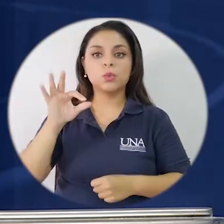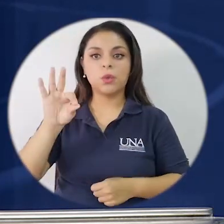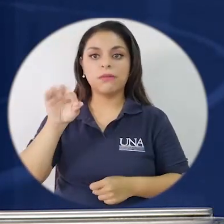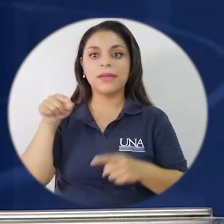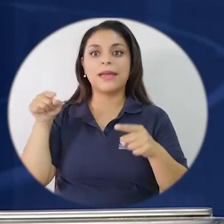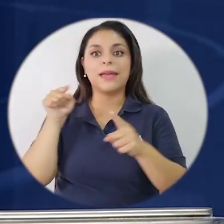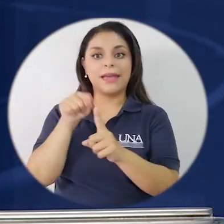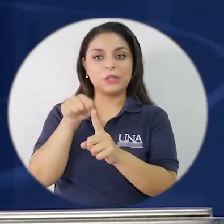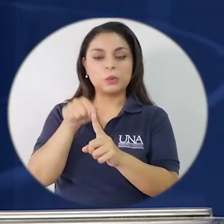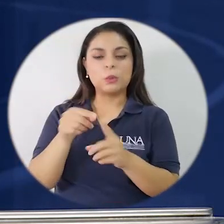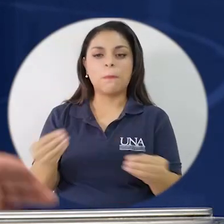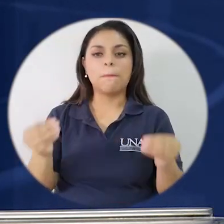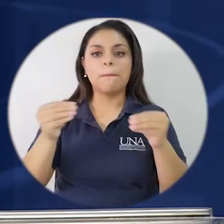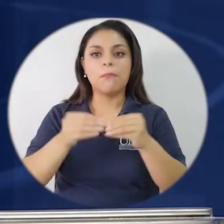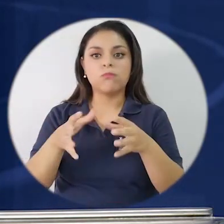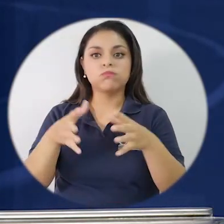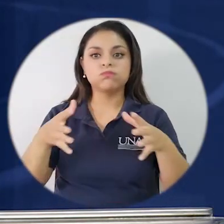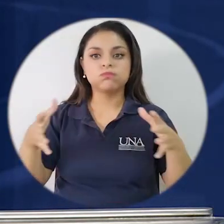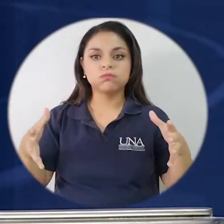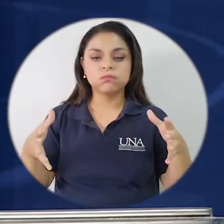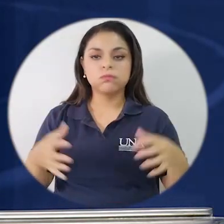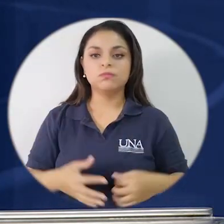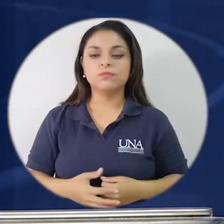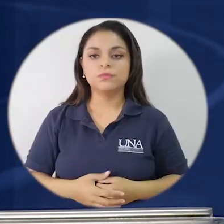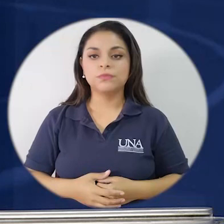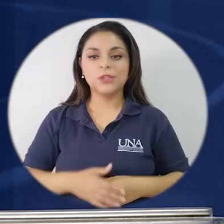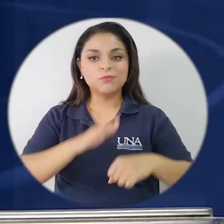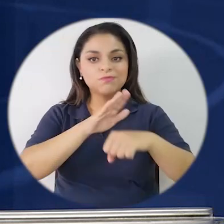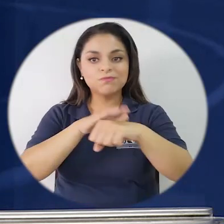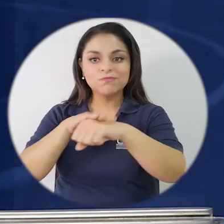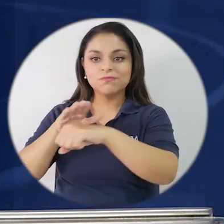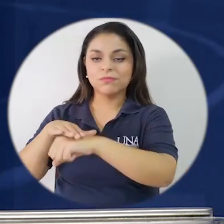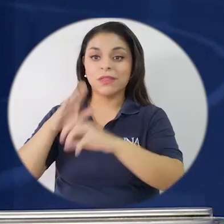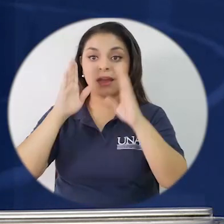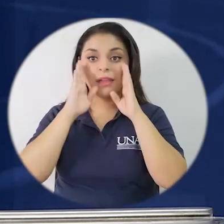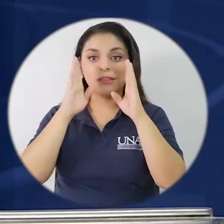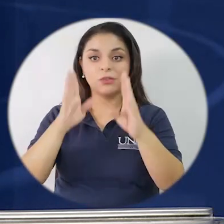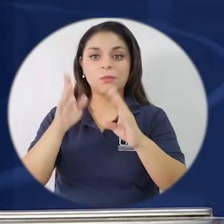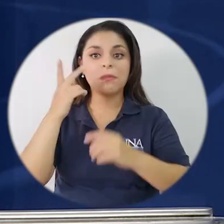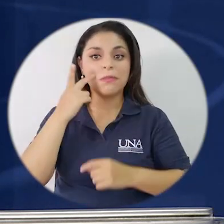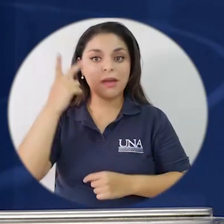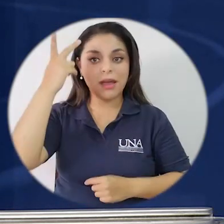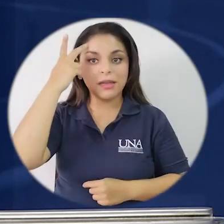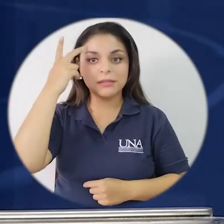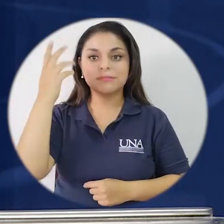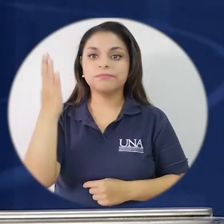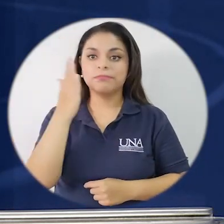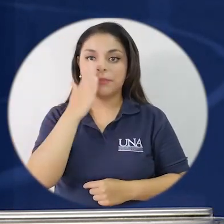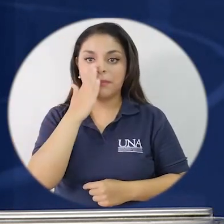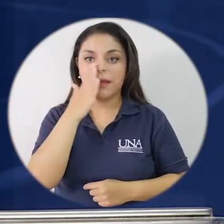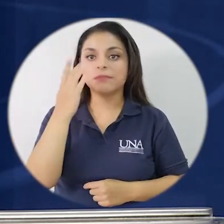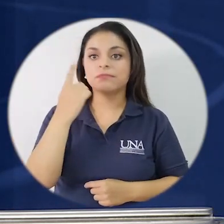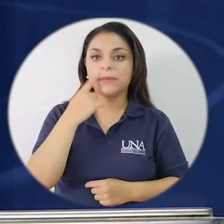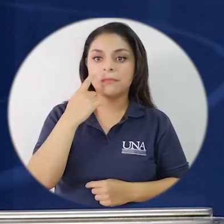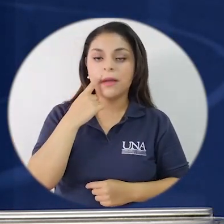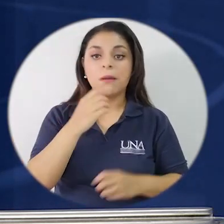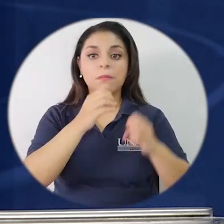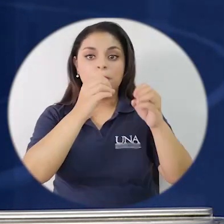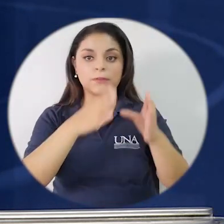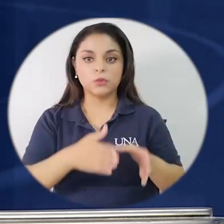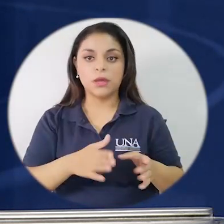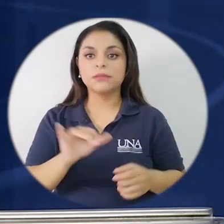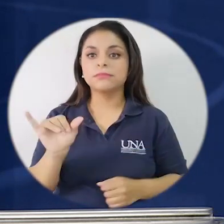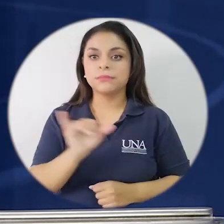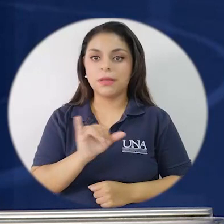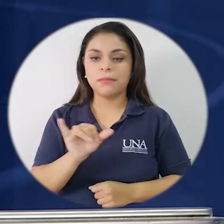ha exacerbado y pues que llama a la atención tanto a padres, madres como a personas educadoras